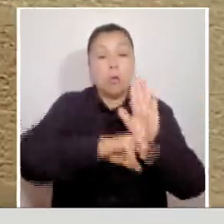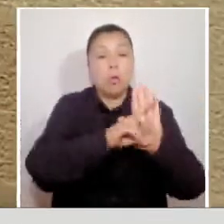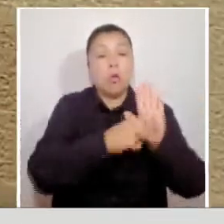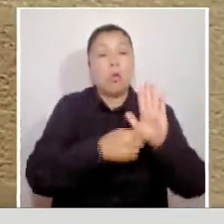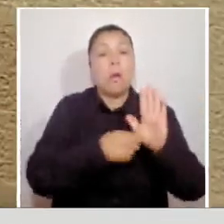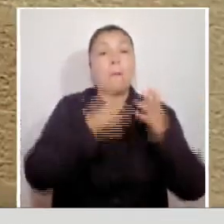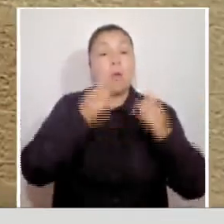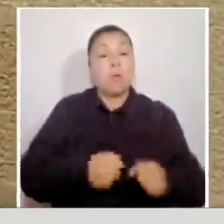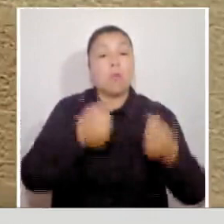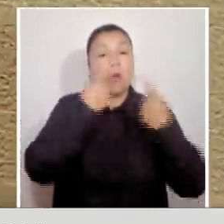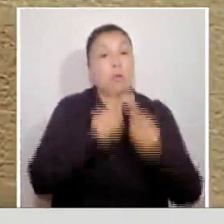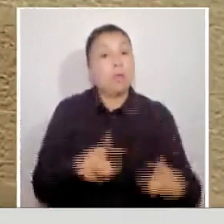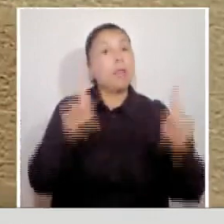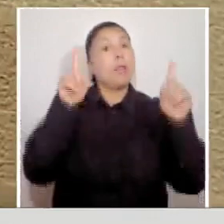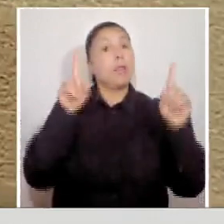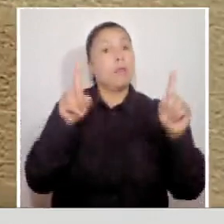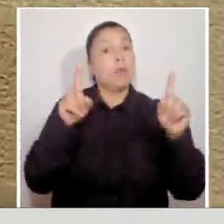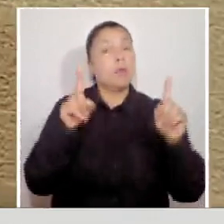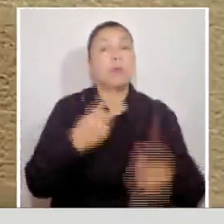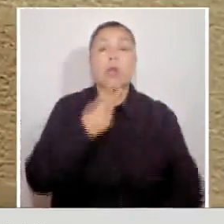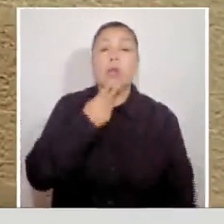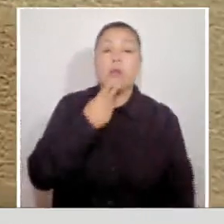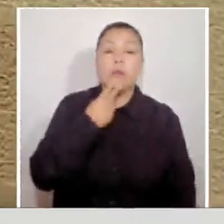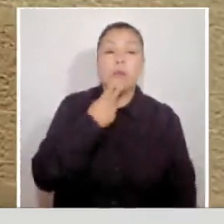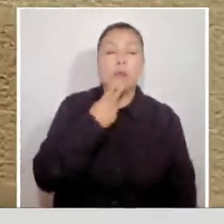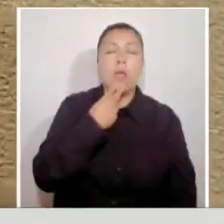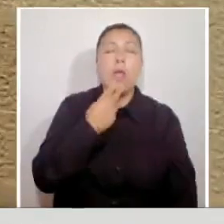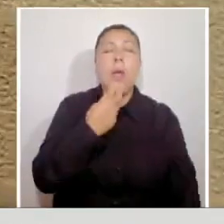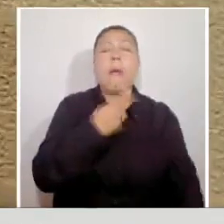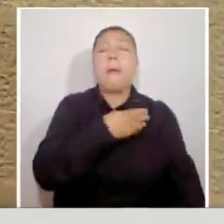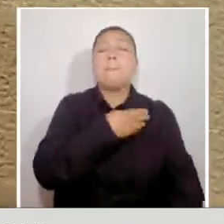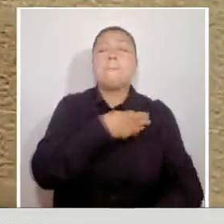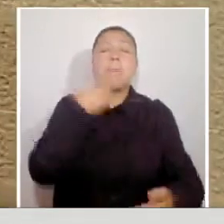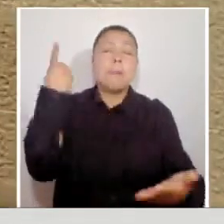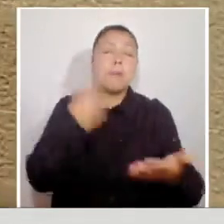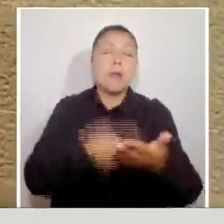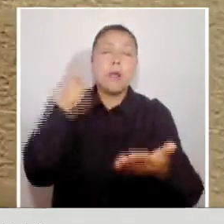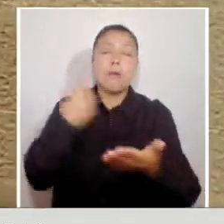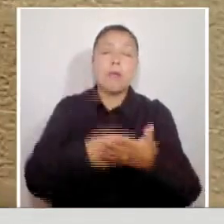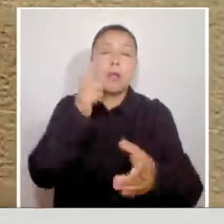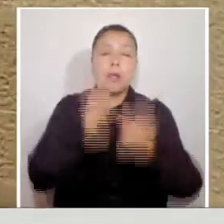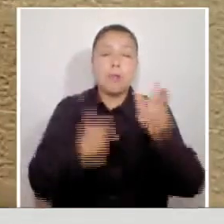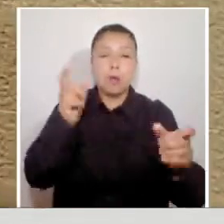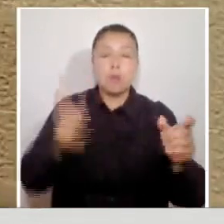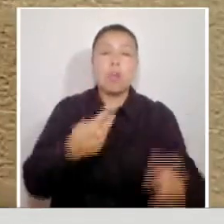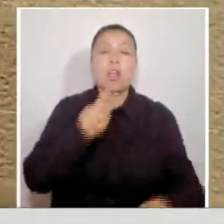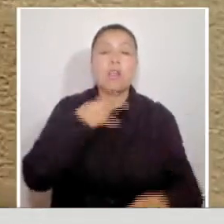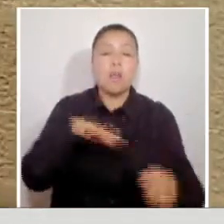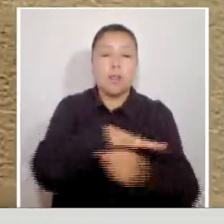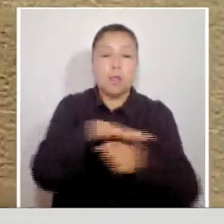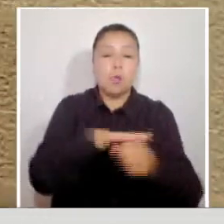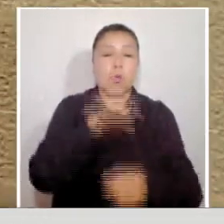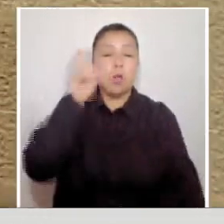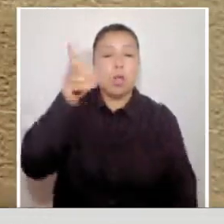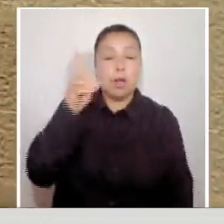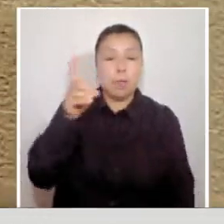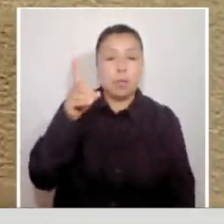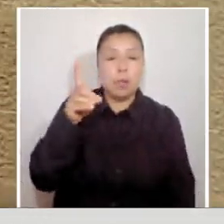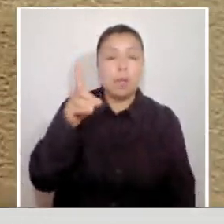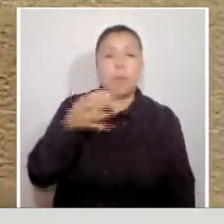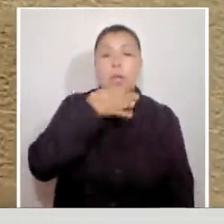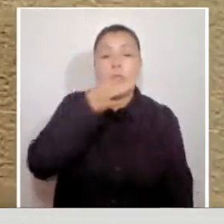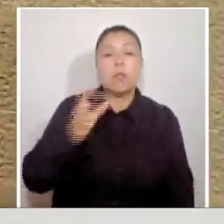la diferencia en la vida de miles de personas que viven en situación de discapacidad he dicho